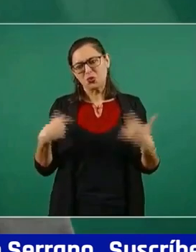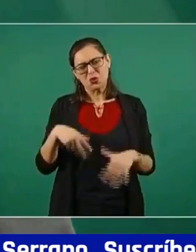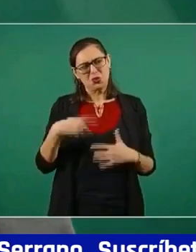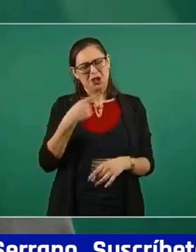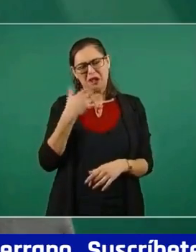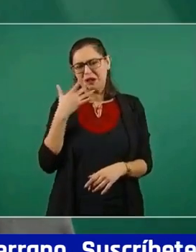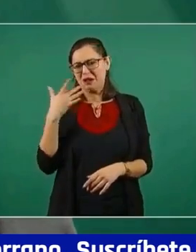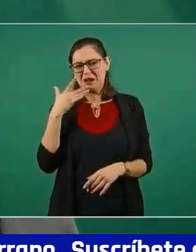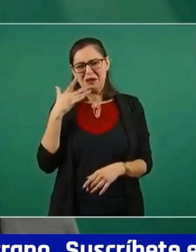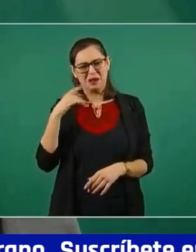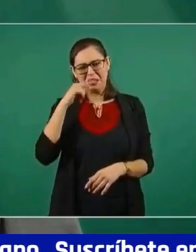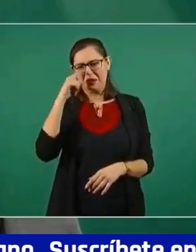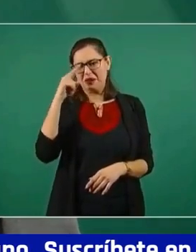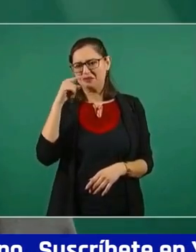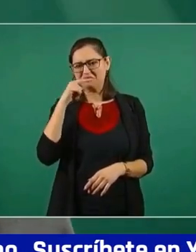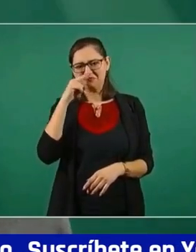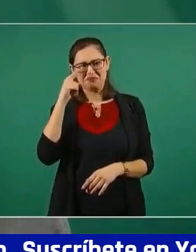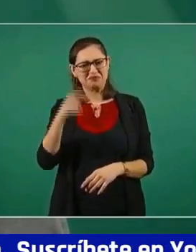Les faltó